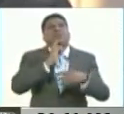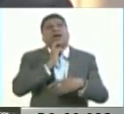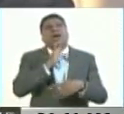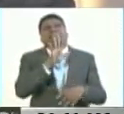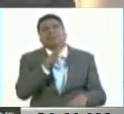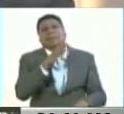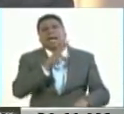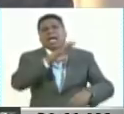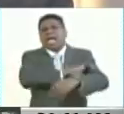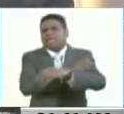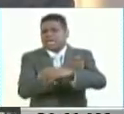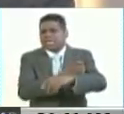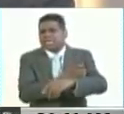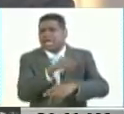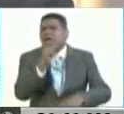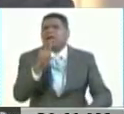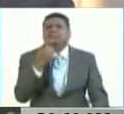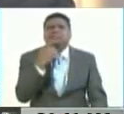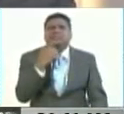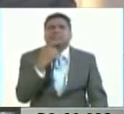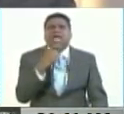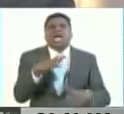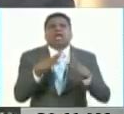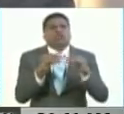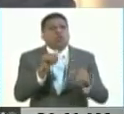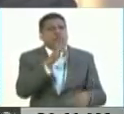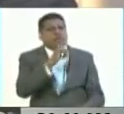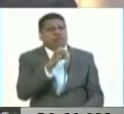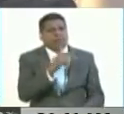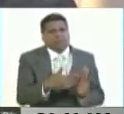energía de Irán, y sacaron información,